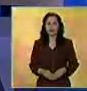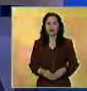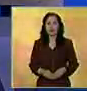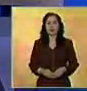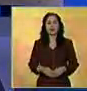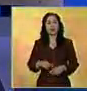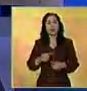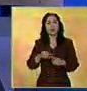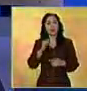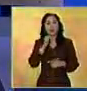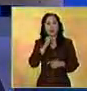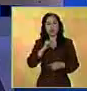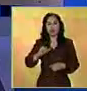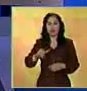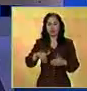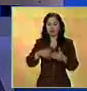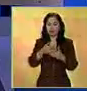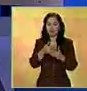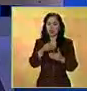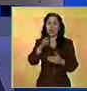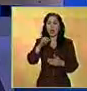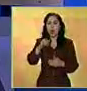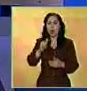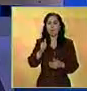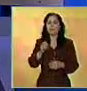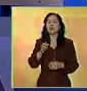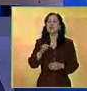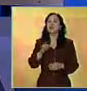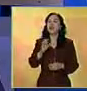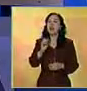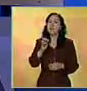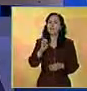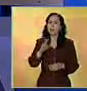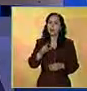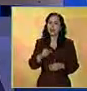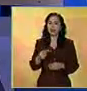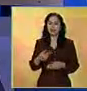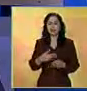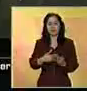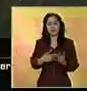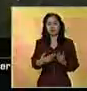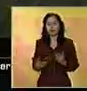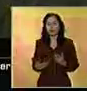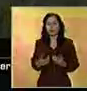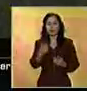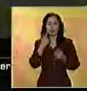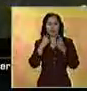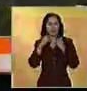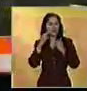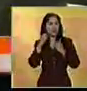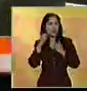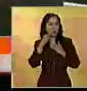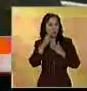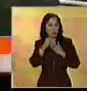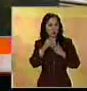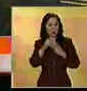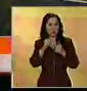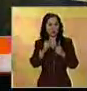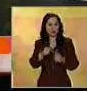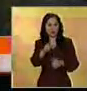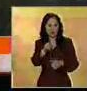Y por otro lado, la supermodelo Naomi Campbell quiere abrirle camino en las pasarelas a las mujeres de color. Por eso la diosa de ébano se